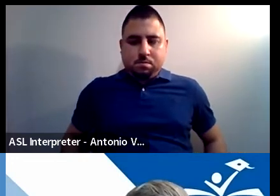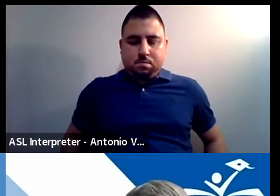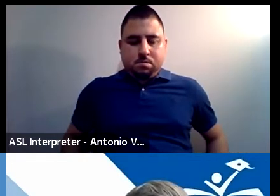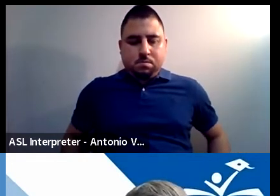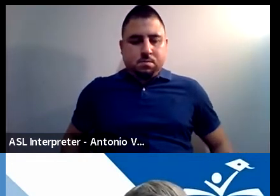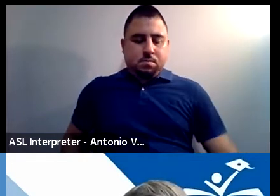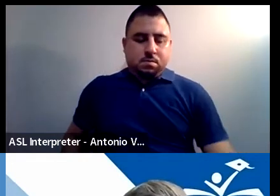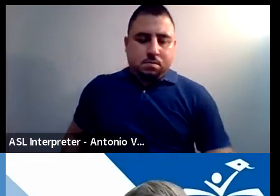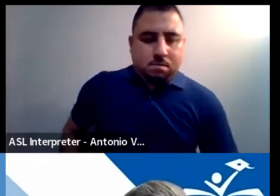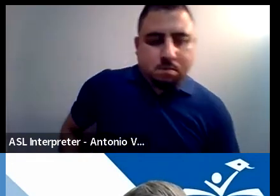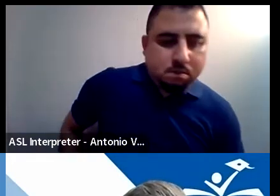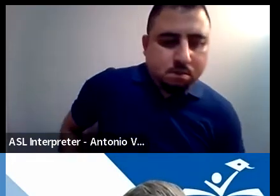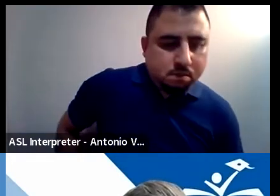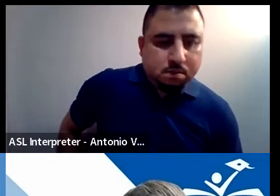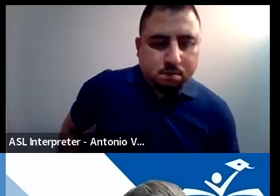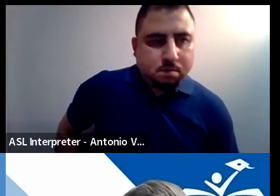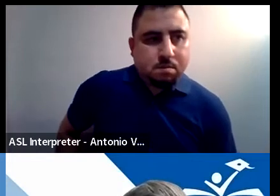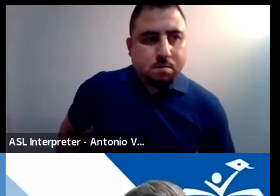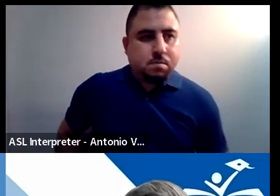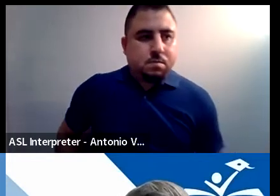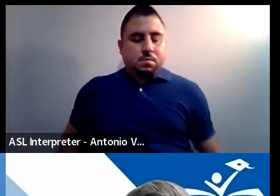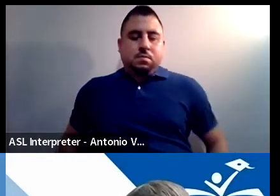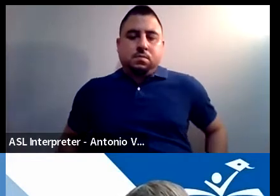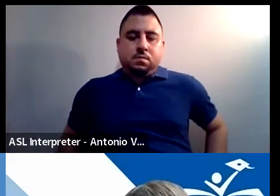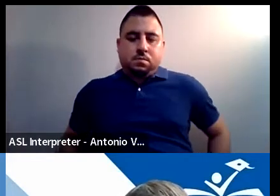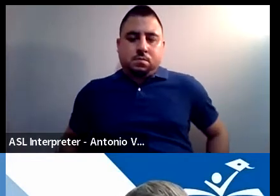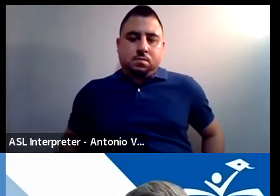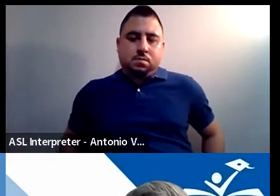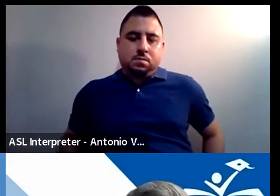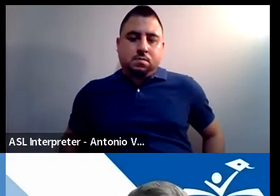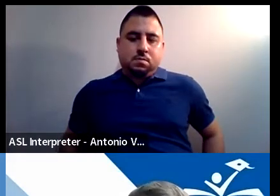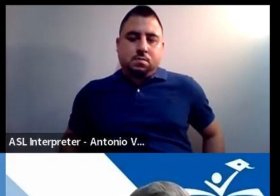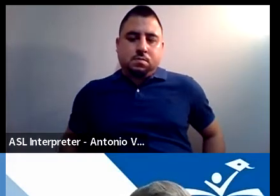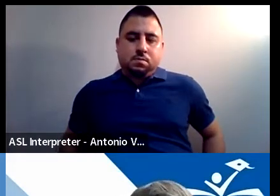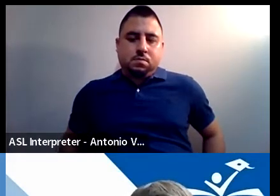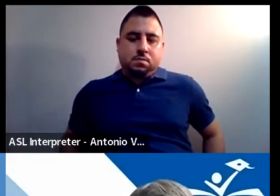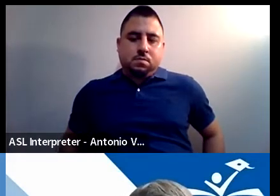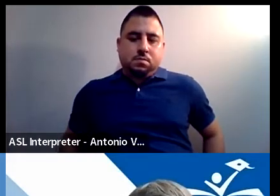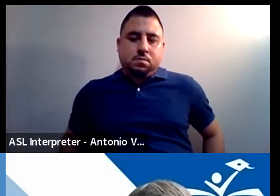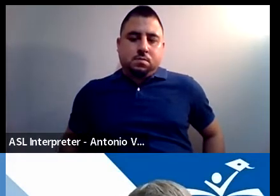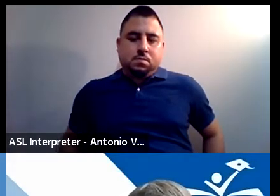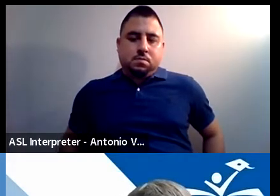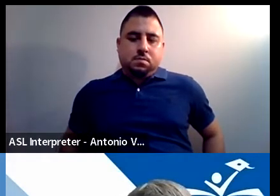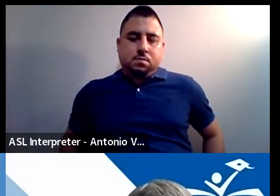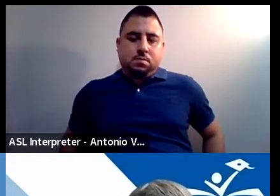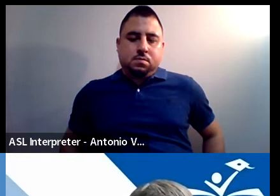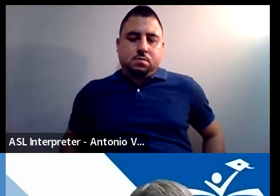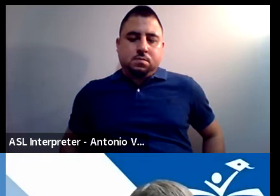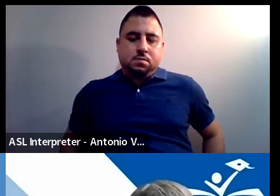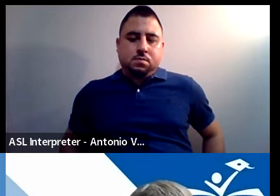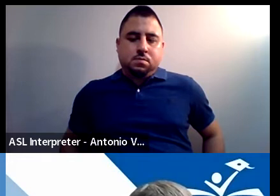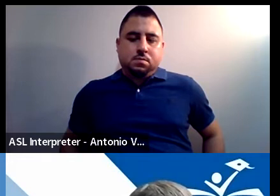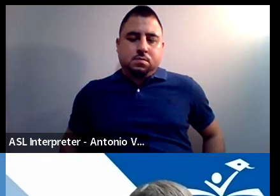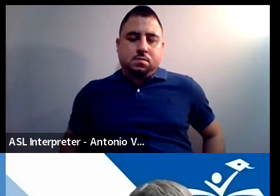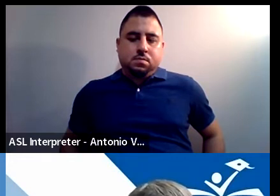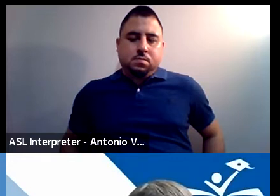de Arbory, de la comunidad de Arbory, entonces eso incrementaría más. Entonces esa es mi preocupación porque va a tener un bajo